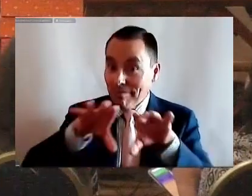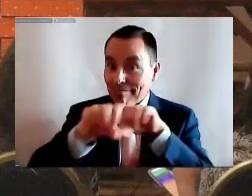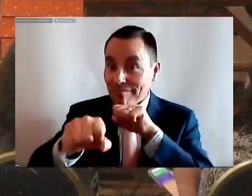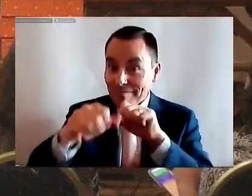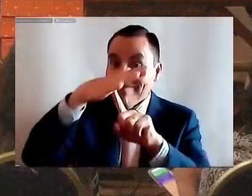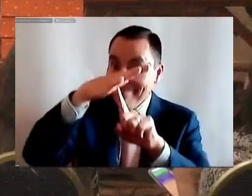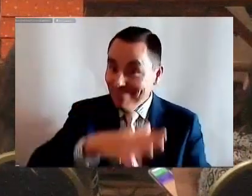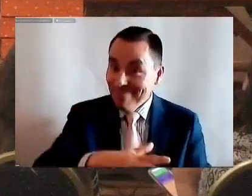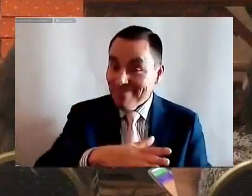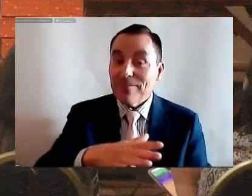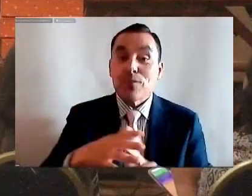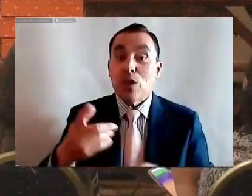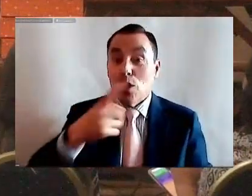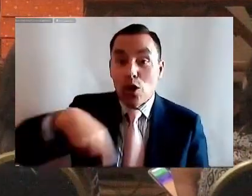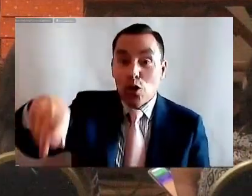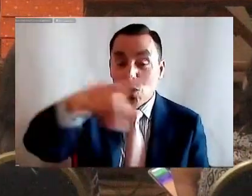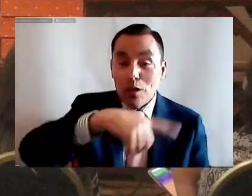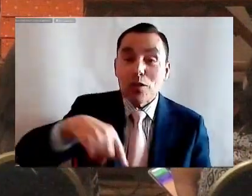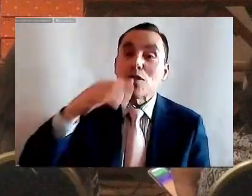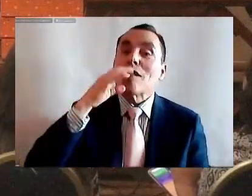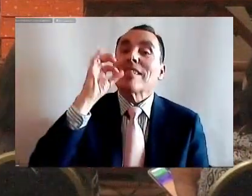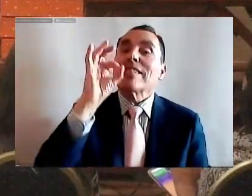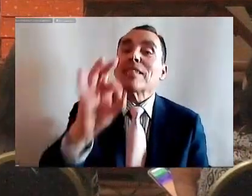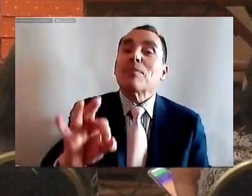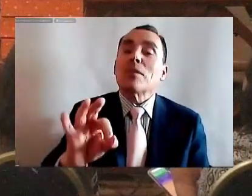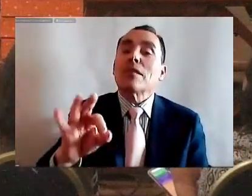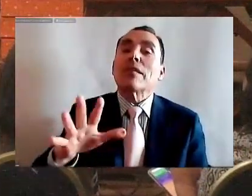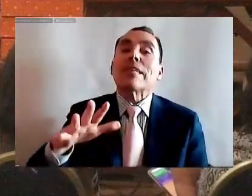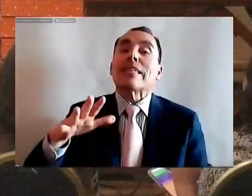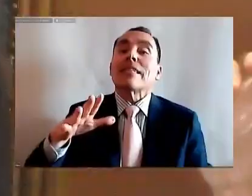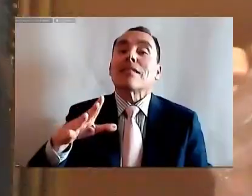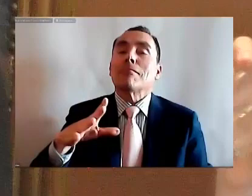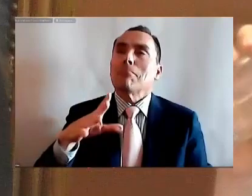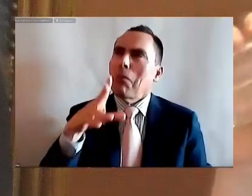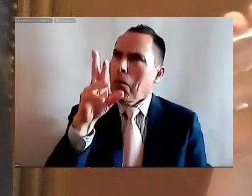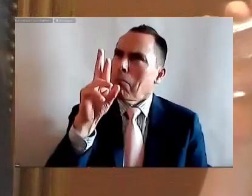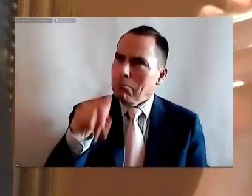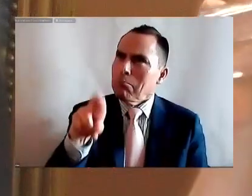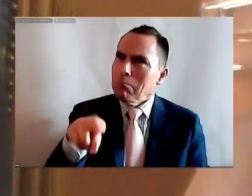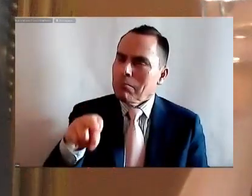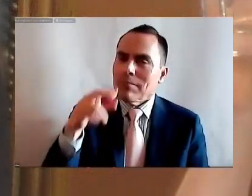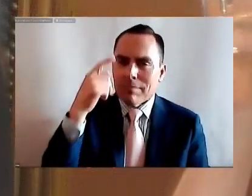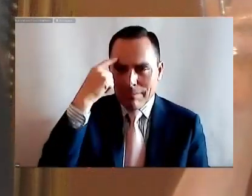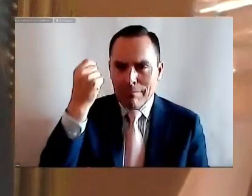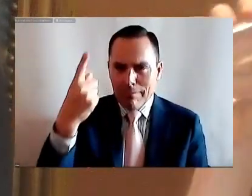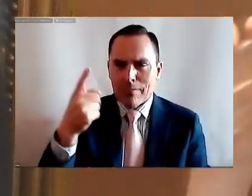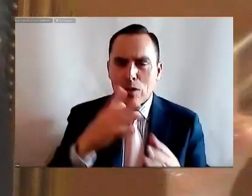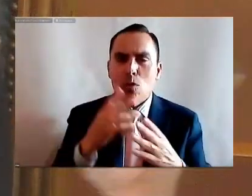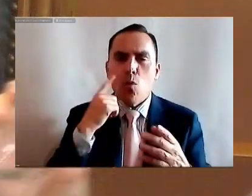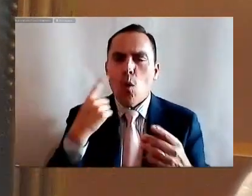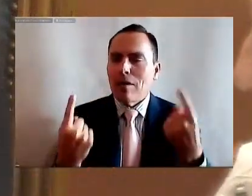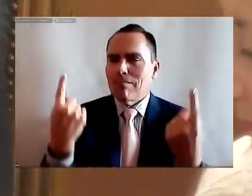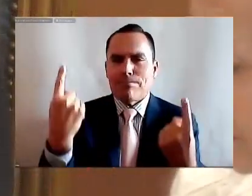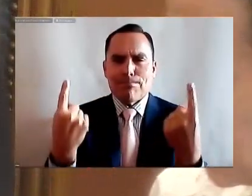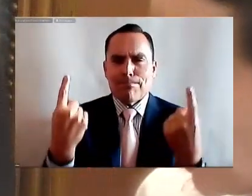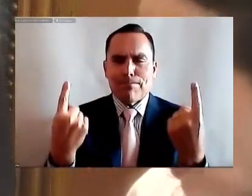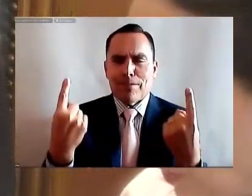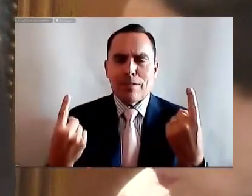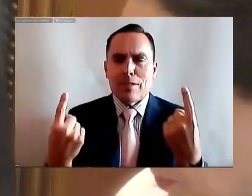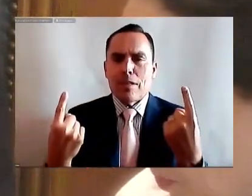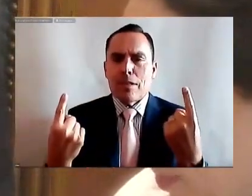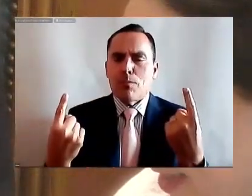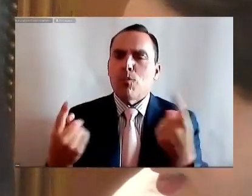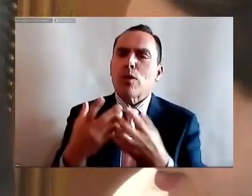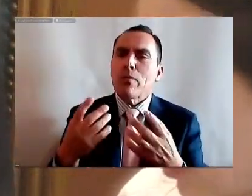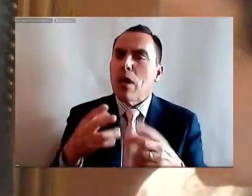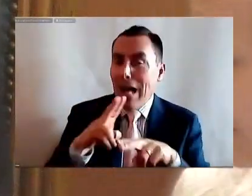nosotros solemos decir que es razonable y la distinción, por ejemplo, de salario por antigüedad. Y eso